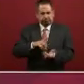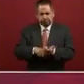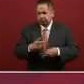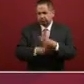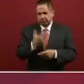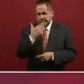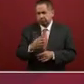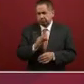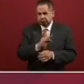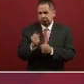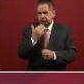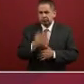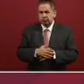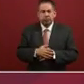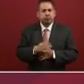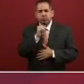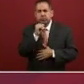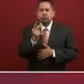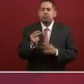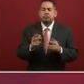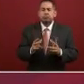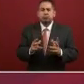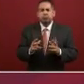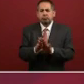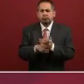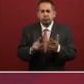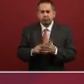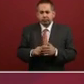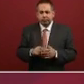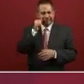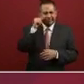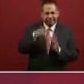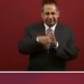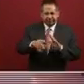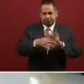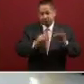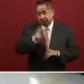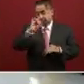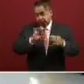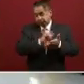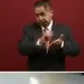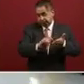están sanas no vamos a callar un columnista famoso